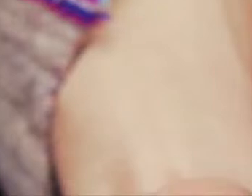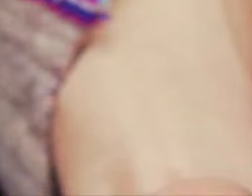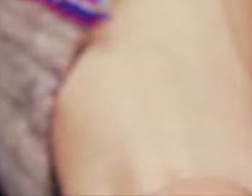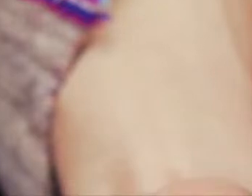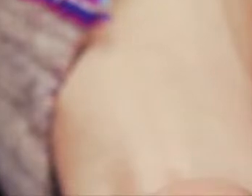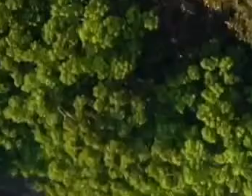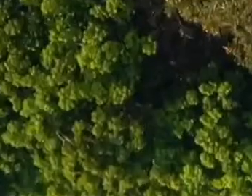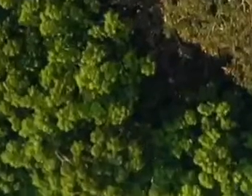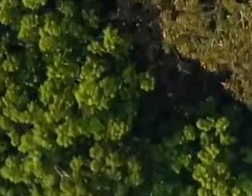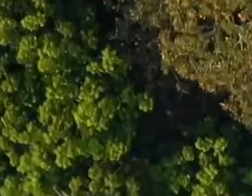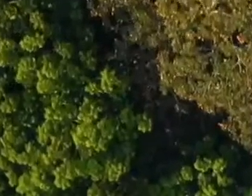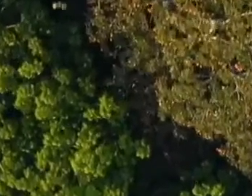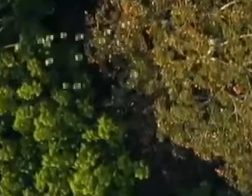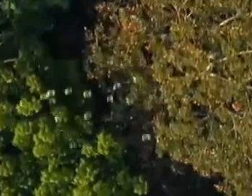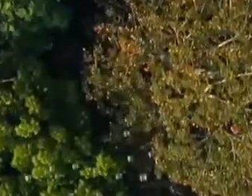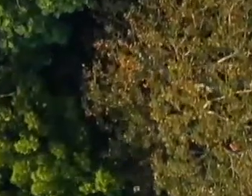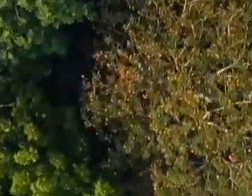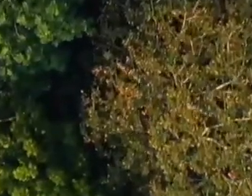humana.